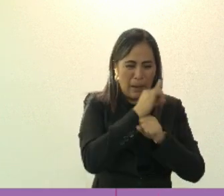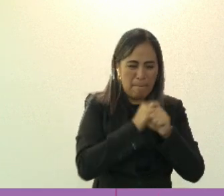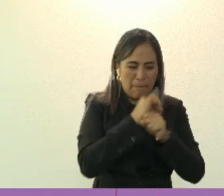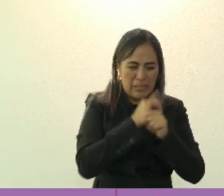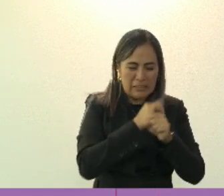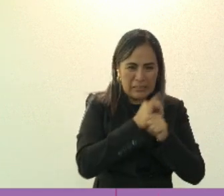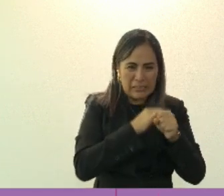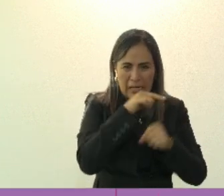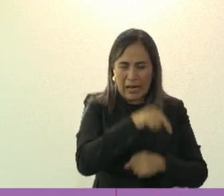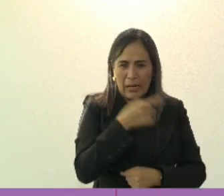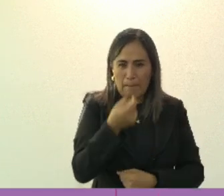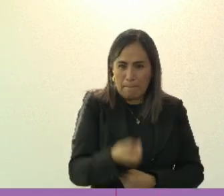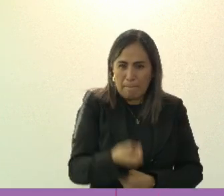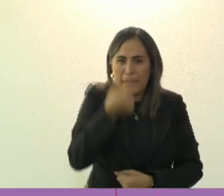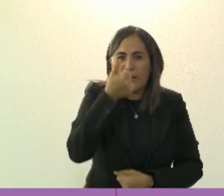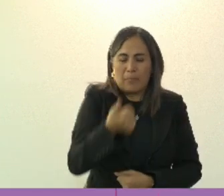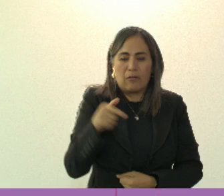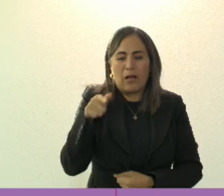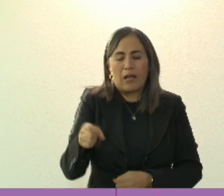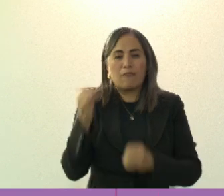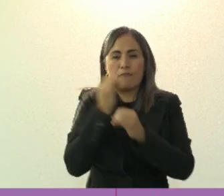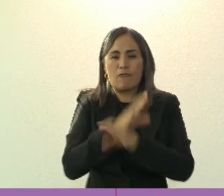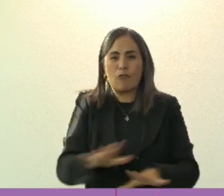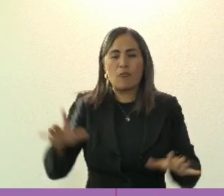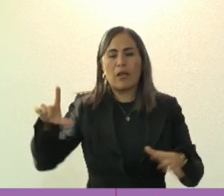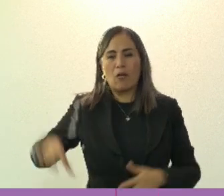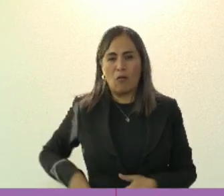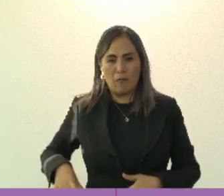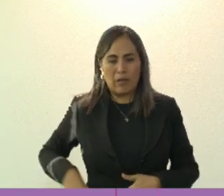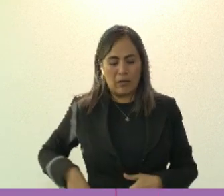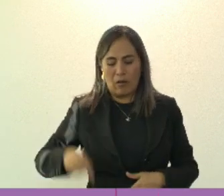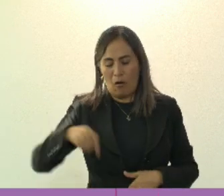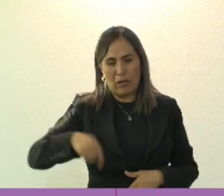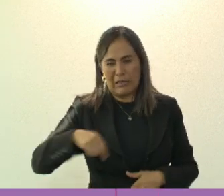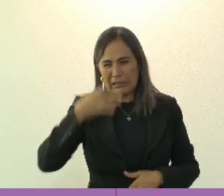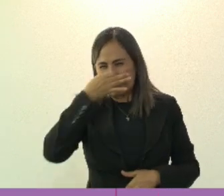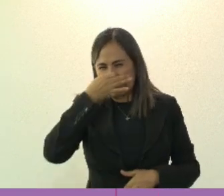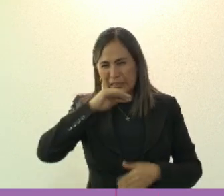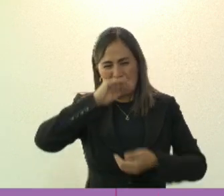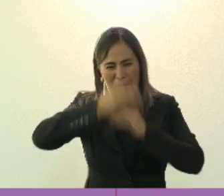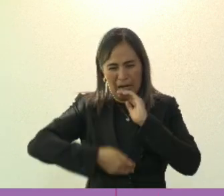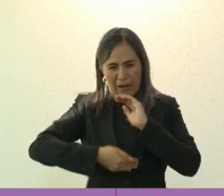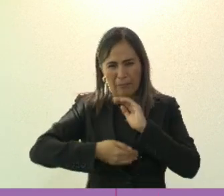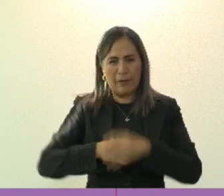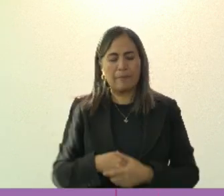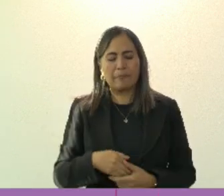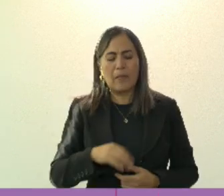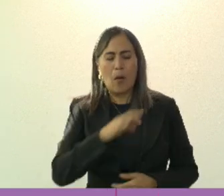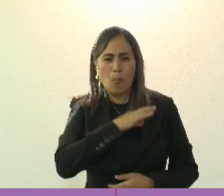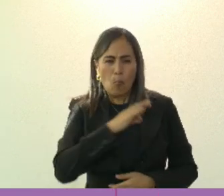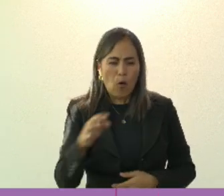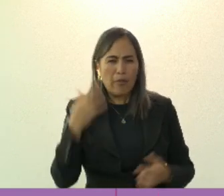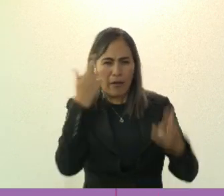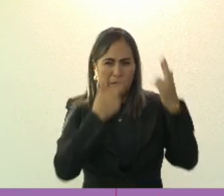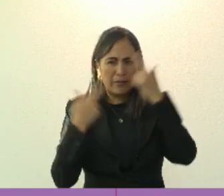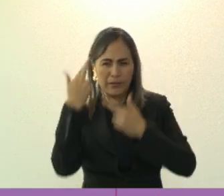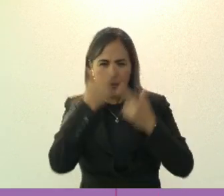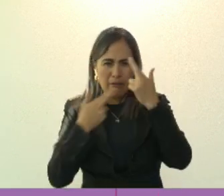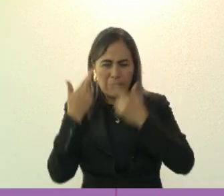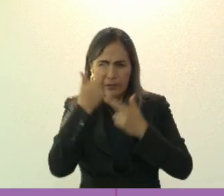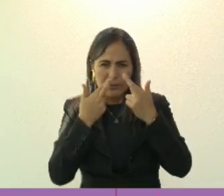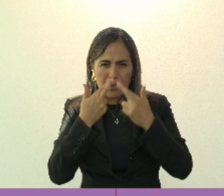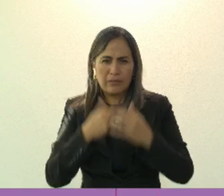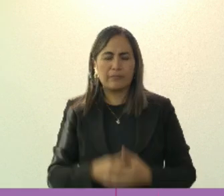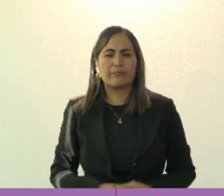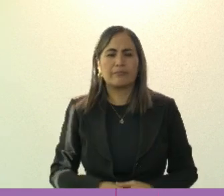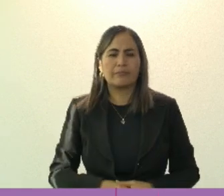ser interesante que los informes de gobierno que genere este gobierno saliente vayan a ser explorados, seguramente por muchos, por lo menos en